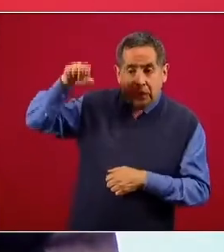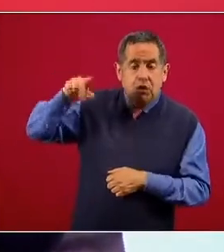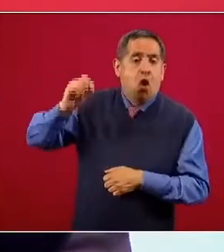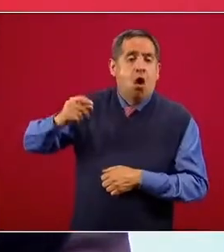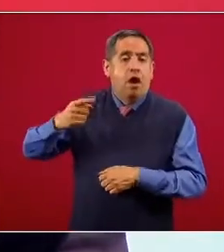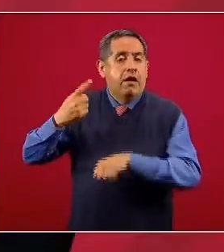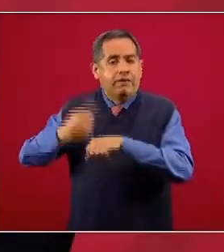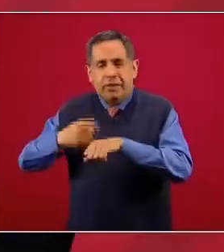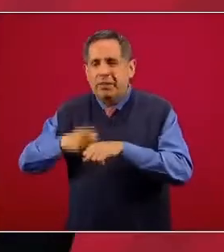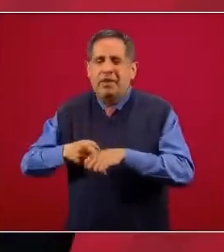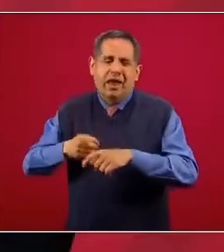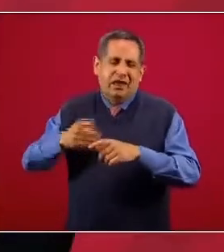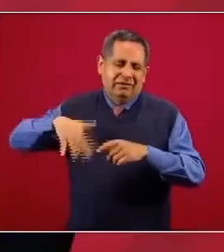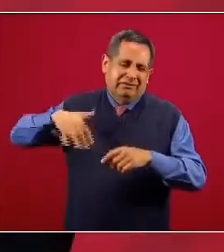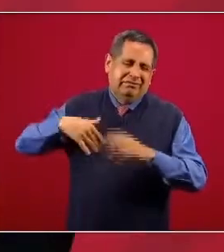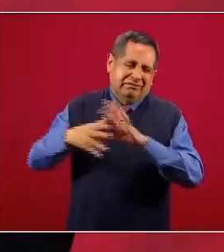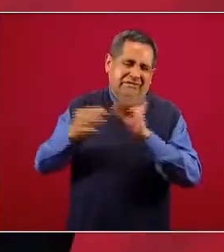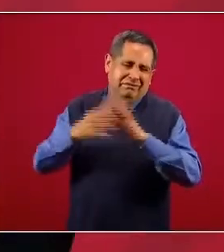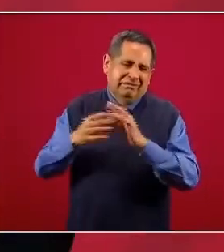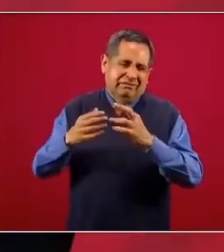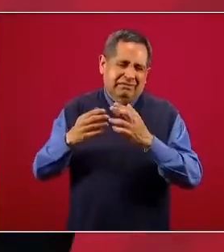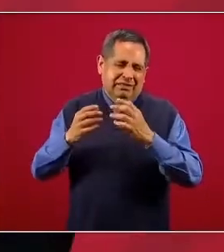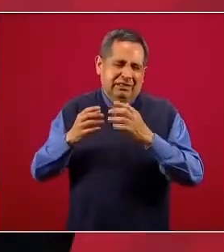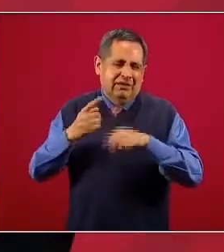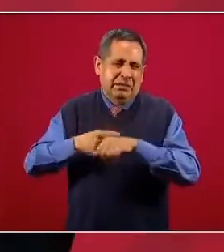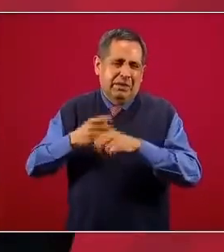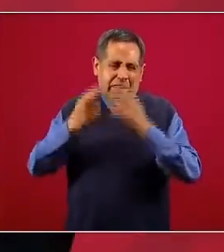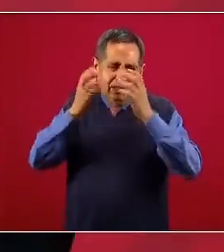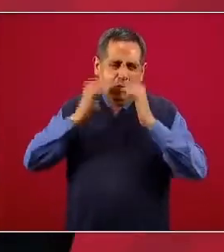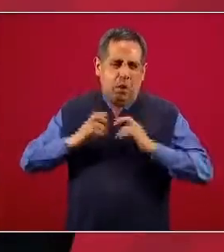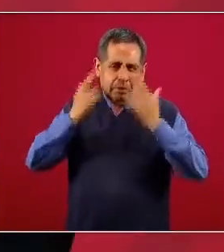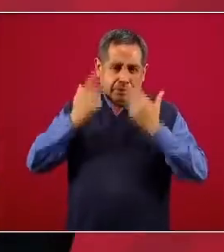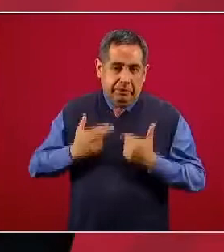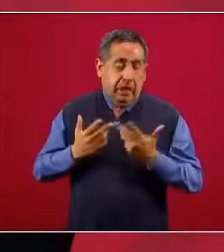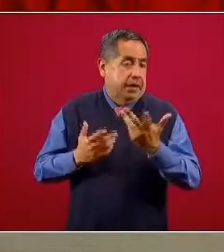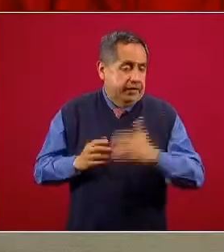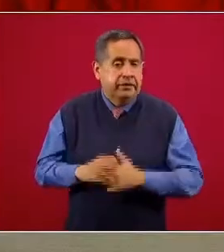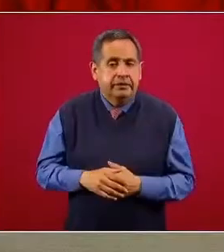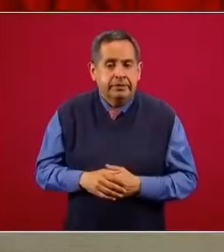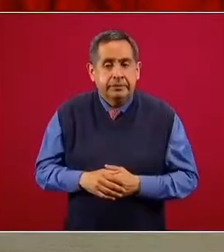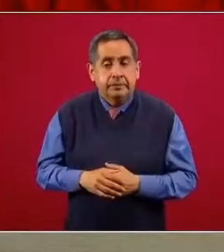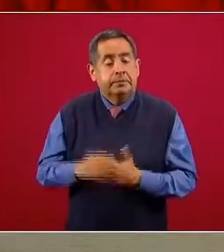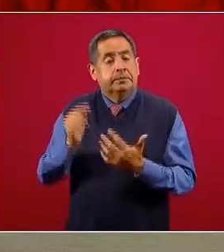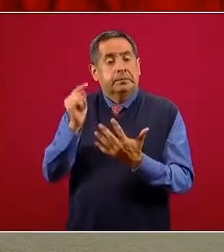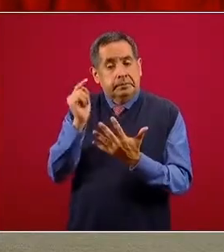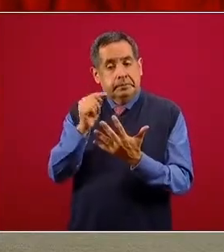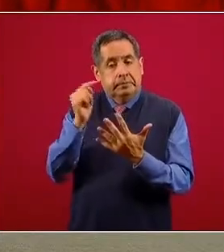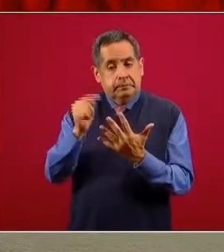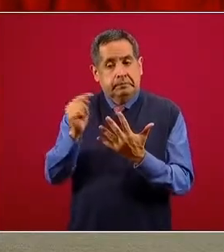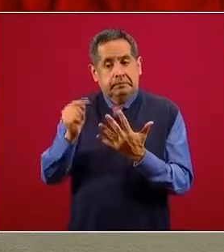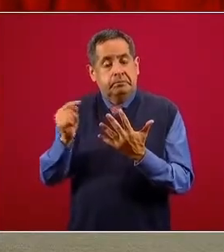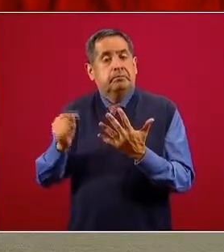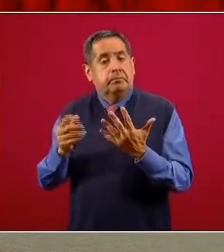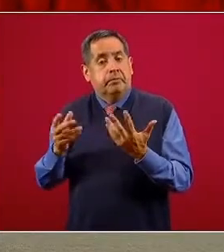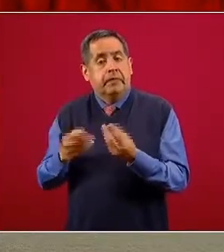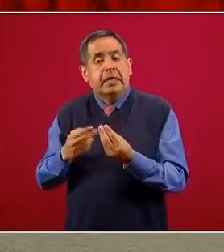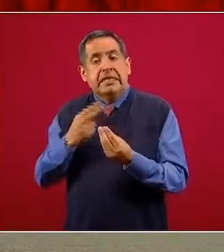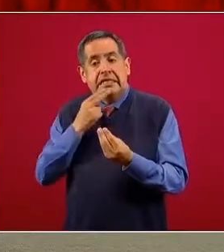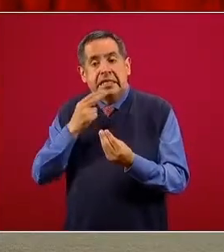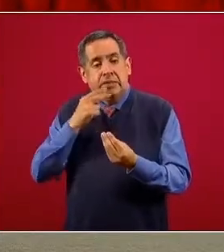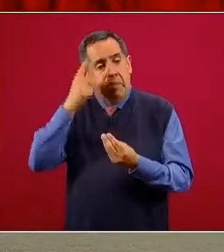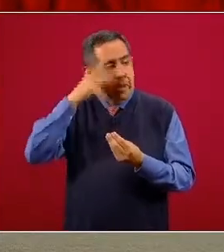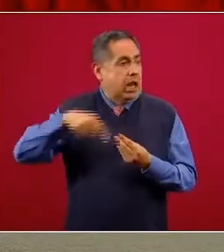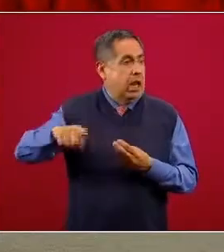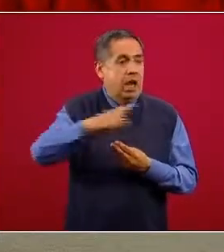crónicas ampliamente mencionadas en esta conferencia. En general, estas medidas contribuirán a disminuir